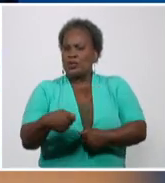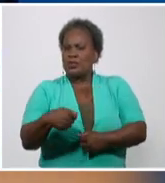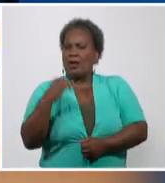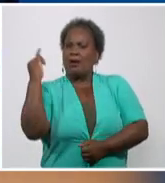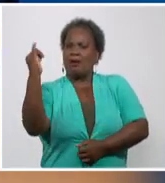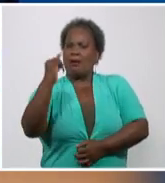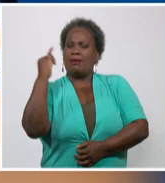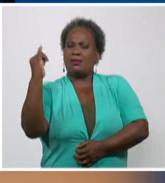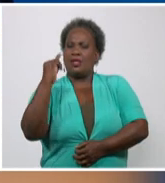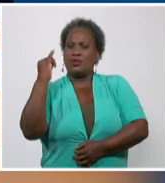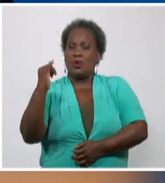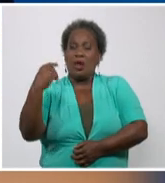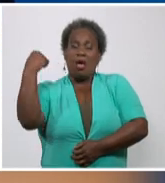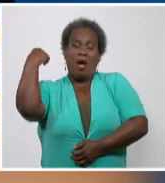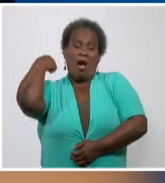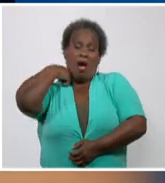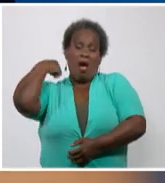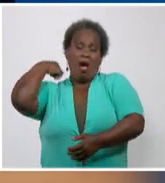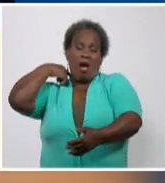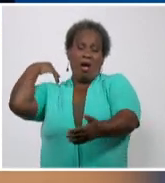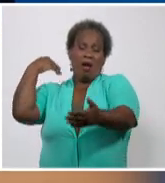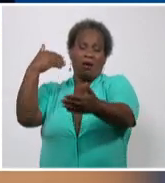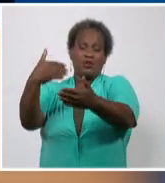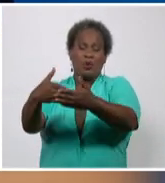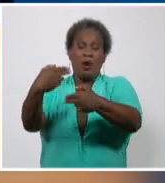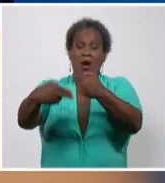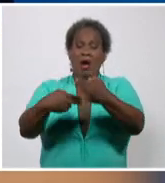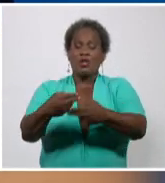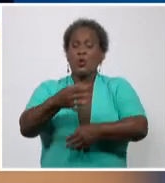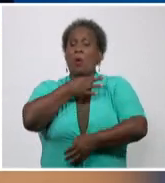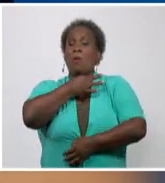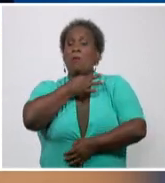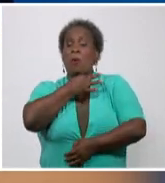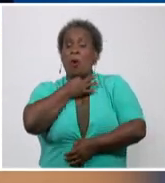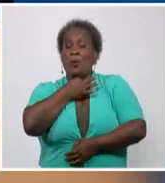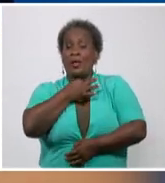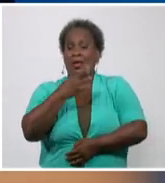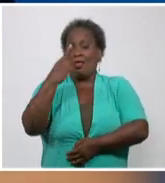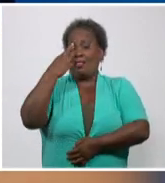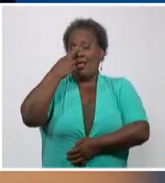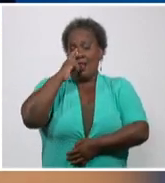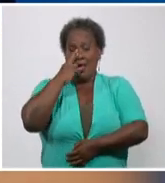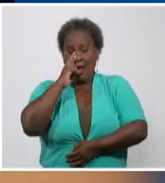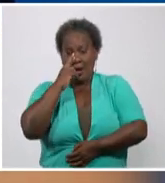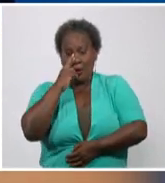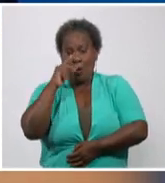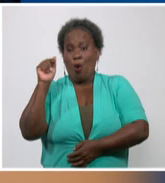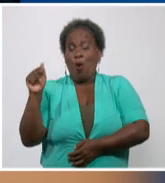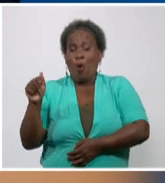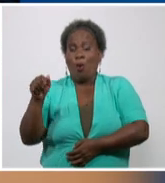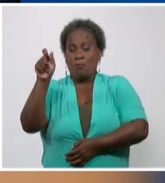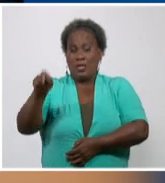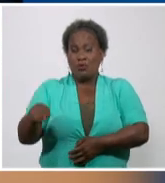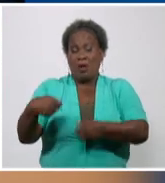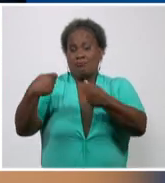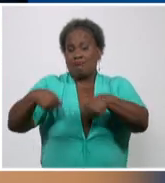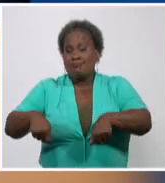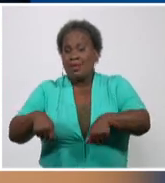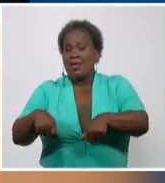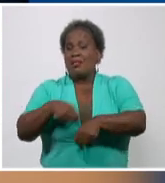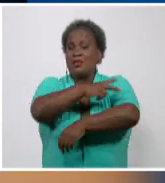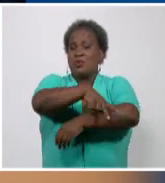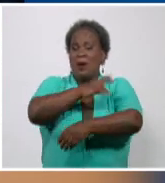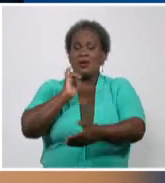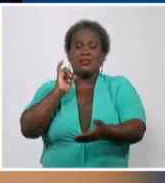que durante décadas ha hecho del pobre, del afrodescendiente o del migrante el objeto de